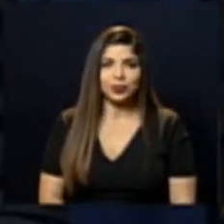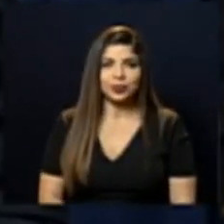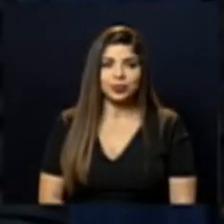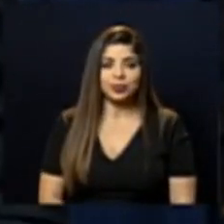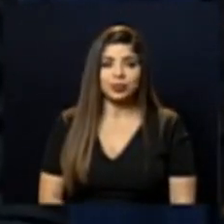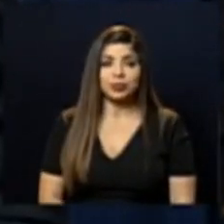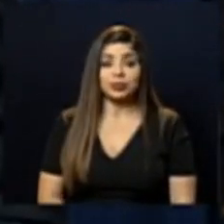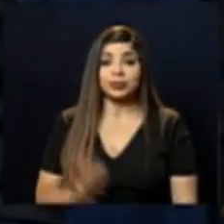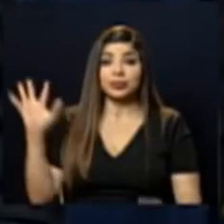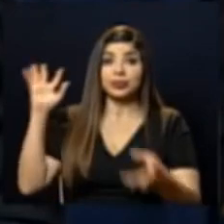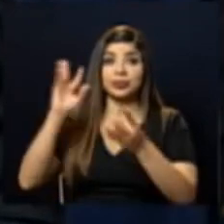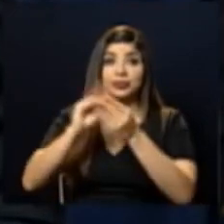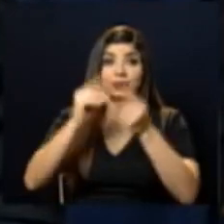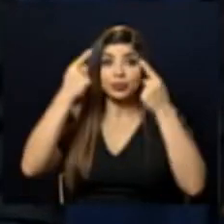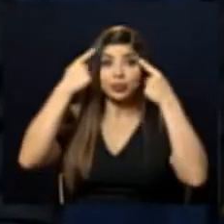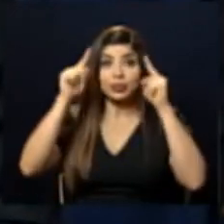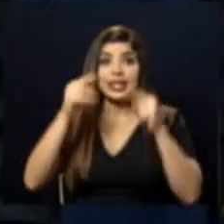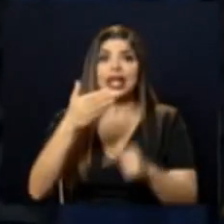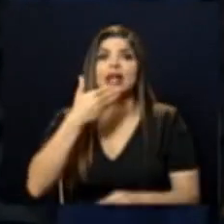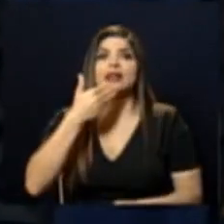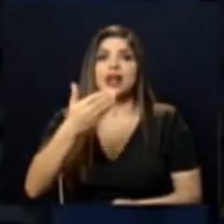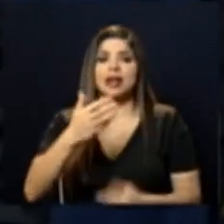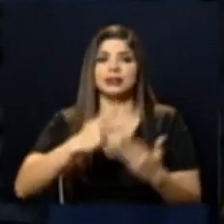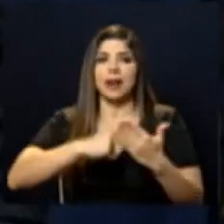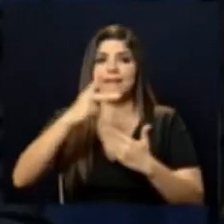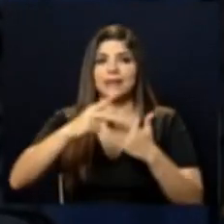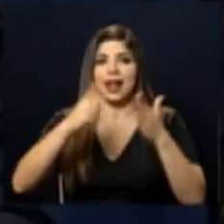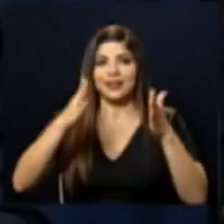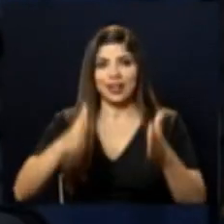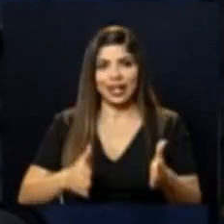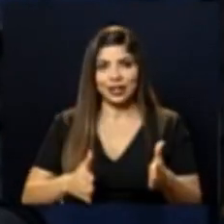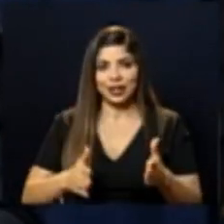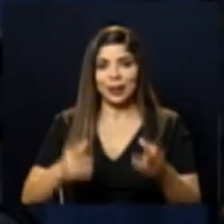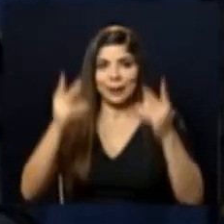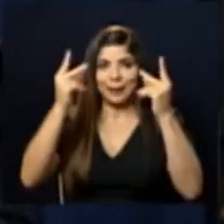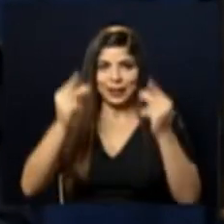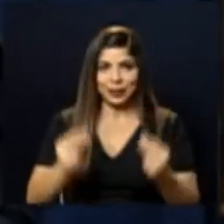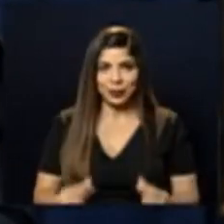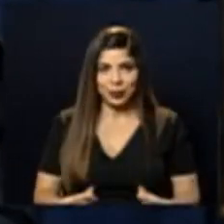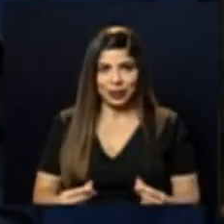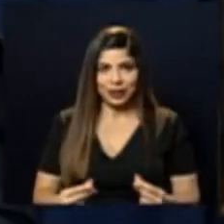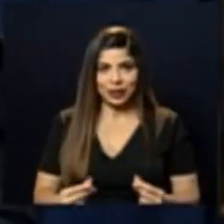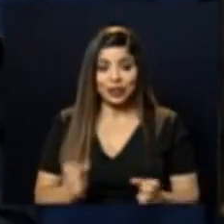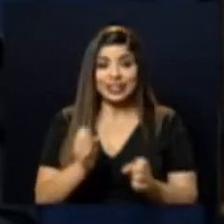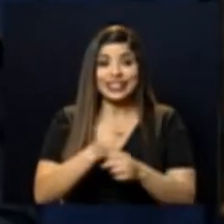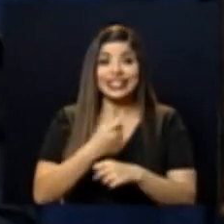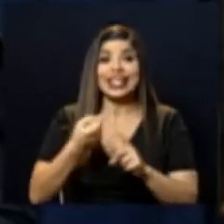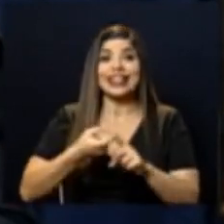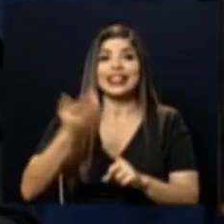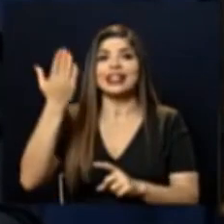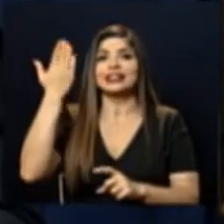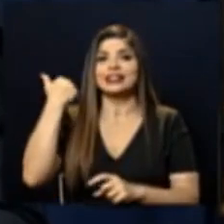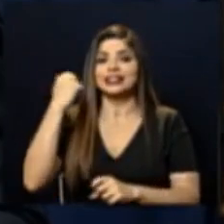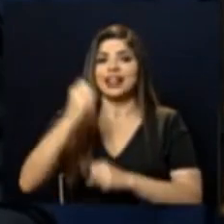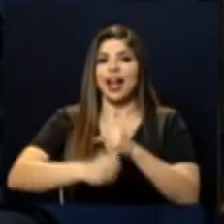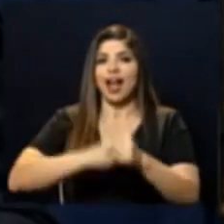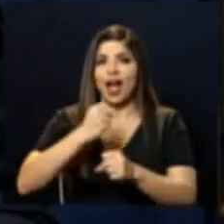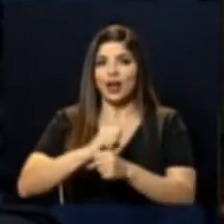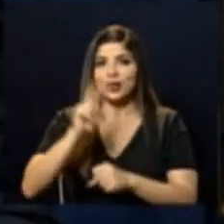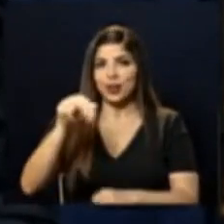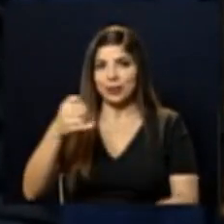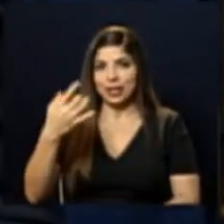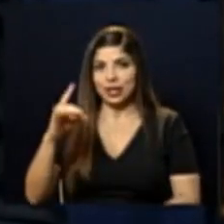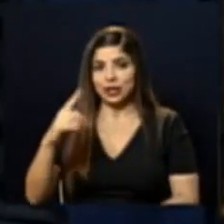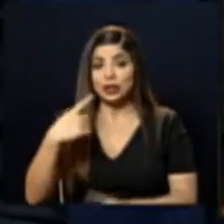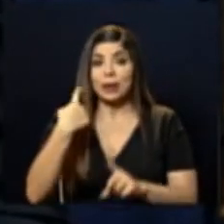Lo anterior se logró gracias a la planificación presupuestaria que se hizo desde el año 2018 y al